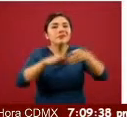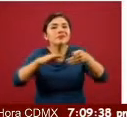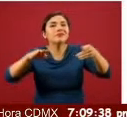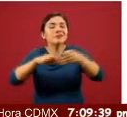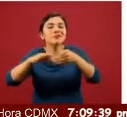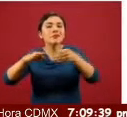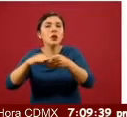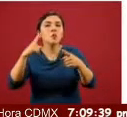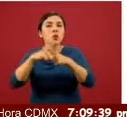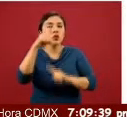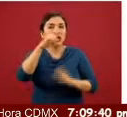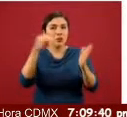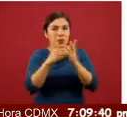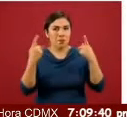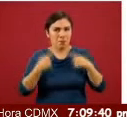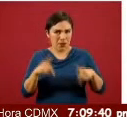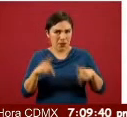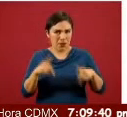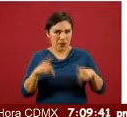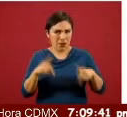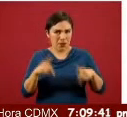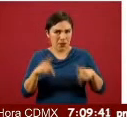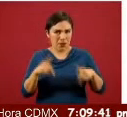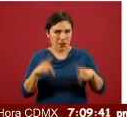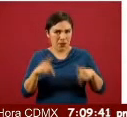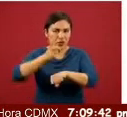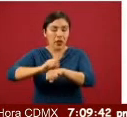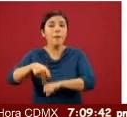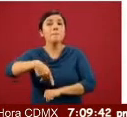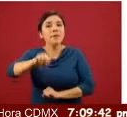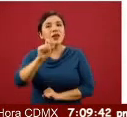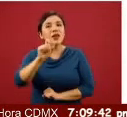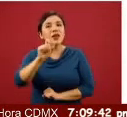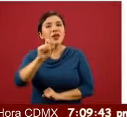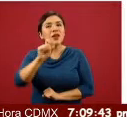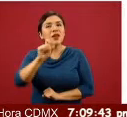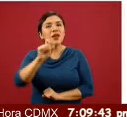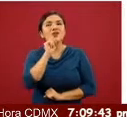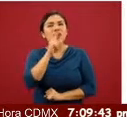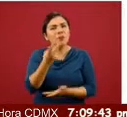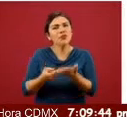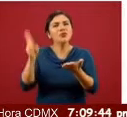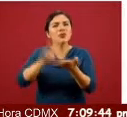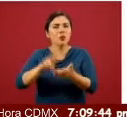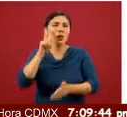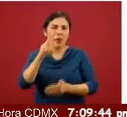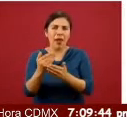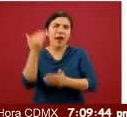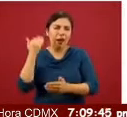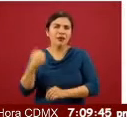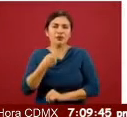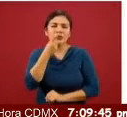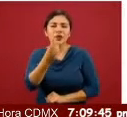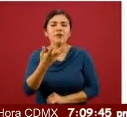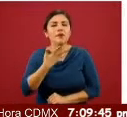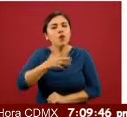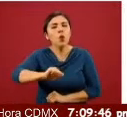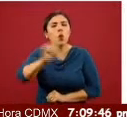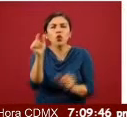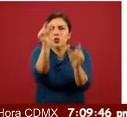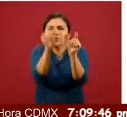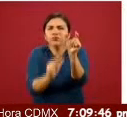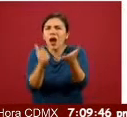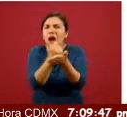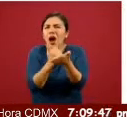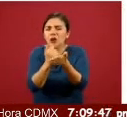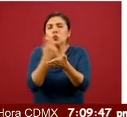acumulada de los últimos 14 días, pero además lo hemos venido comentando, aumentando. Ahora tenemos unas barras azules que día